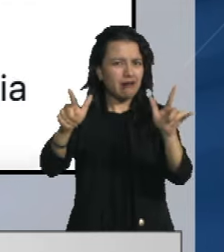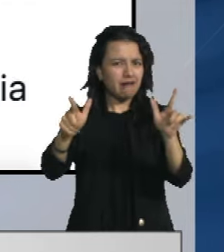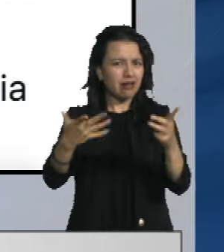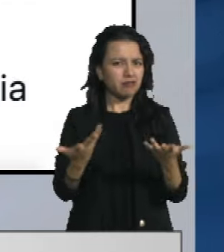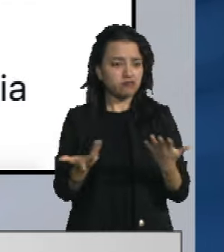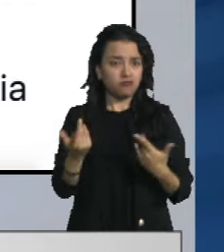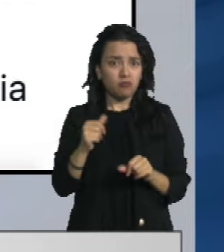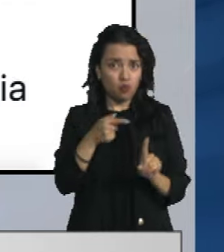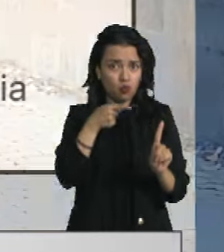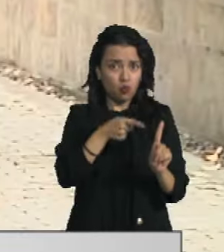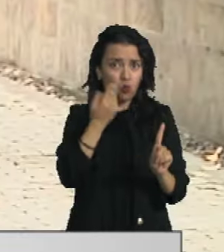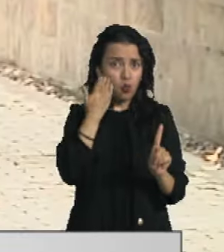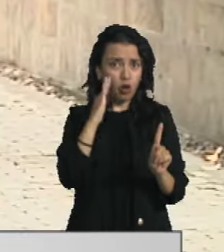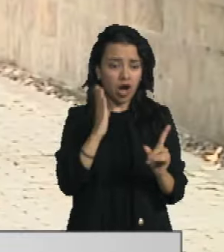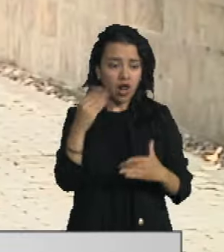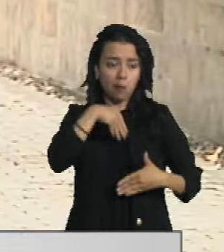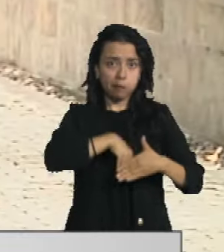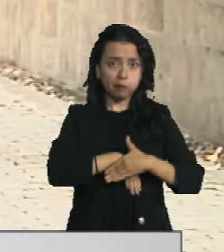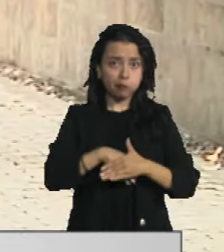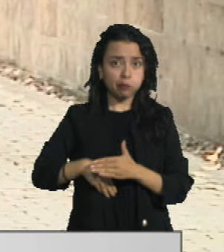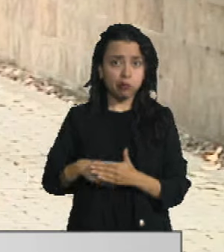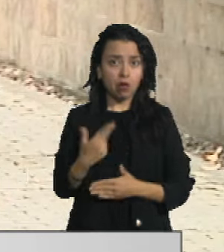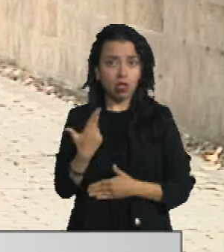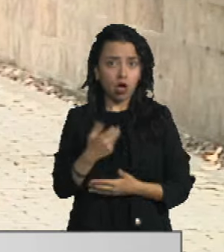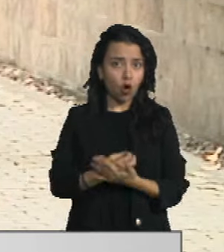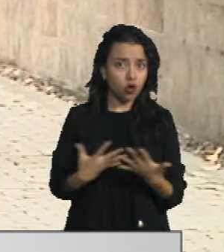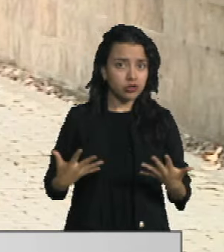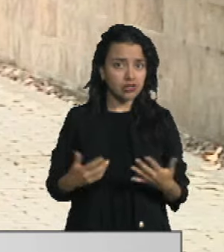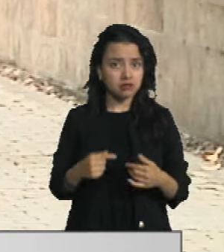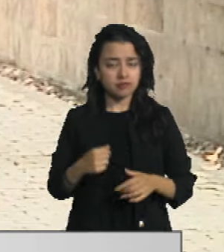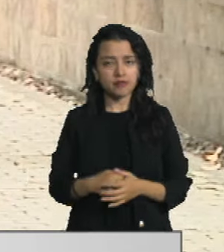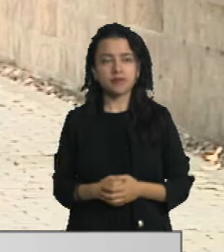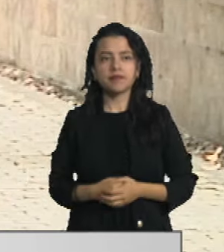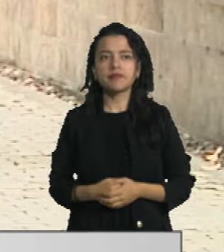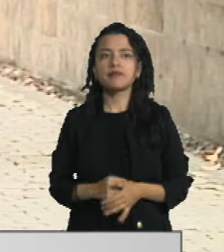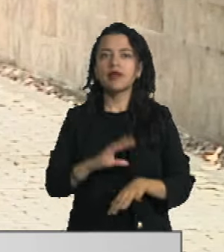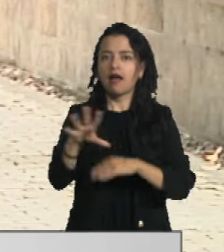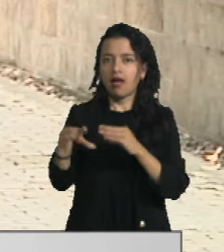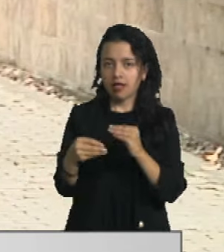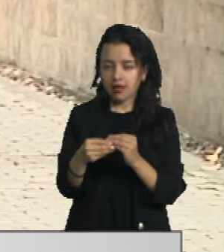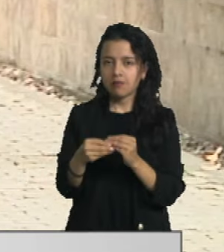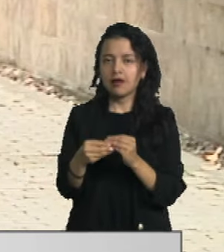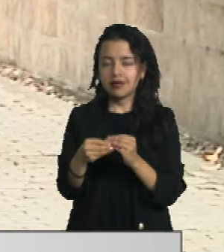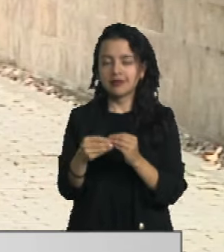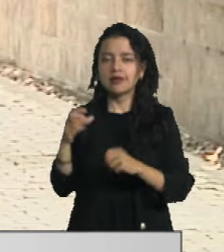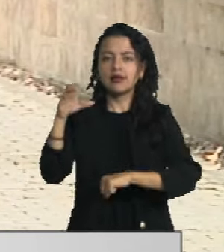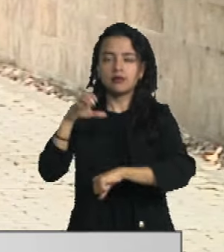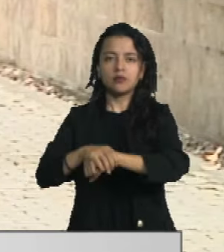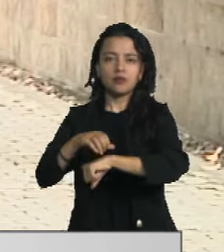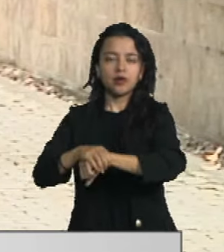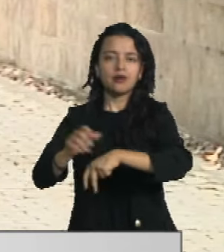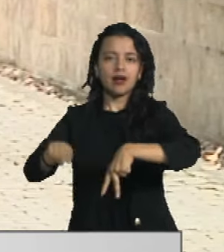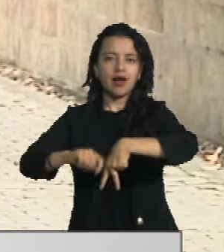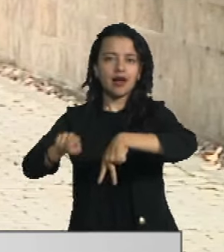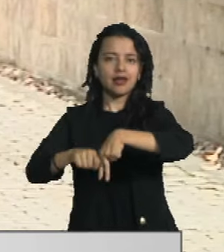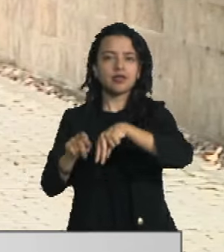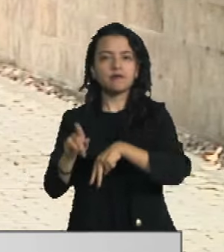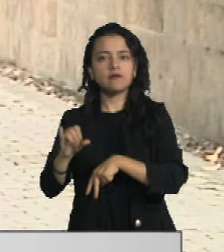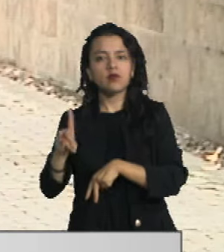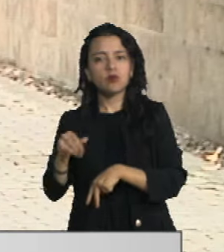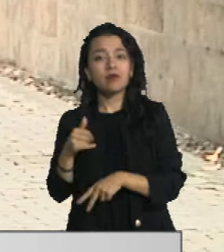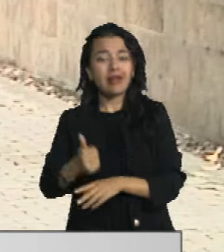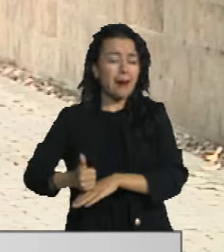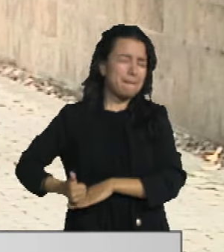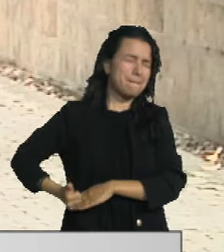de munición. Se confirma además que fue legalizada la captura de alias Firu. Recordemos que es señalado por las autoridades como